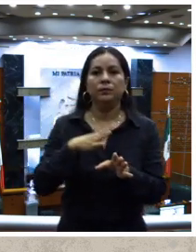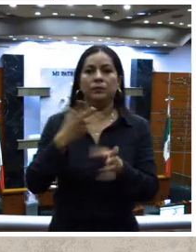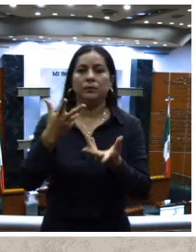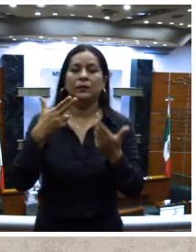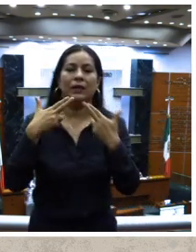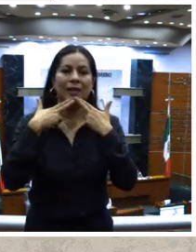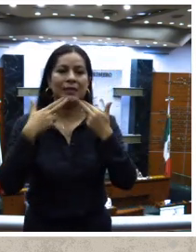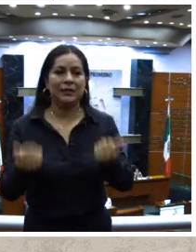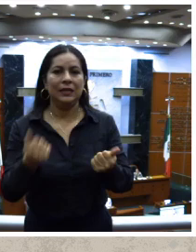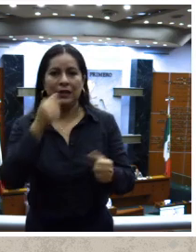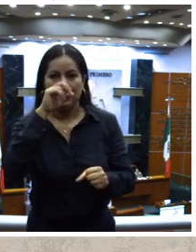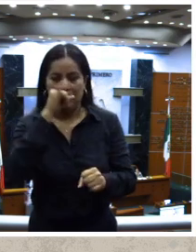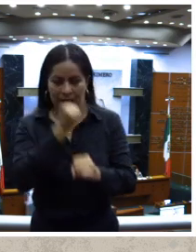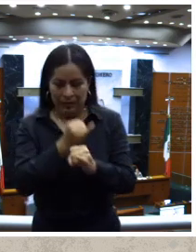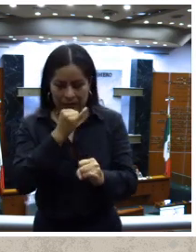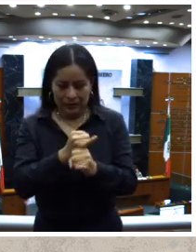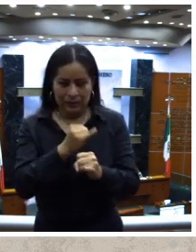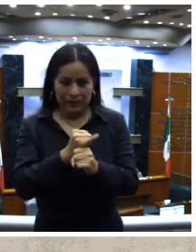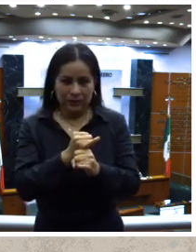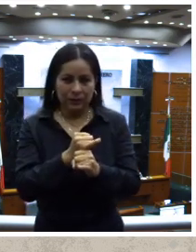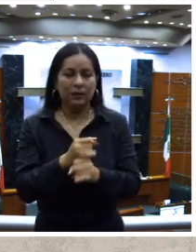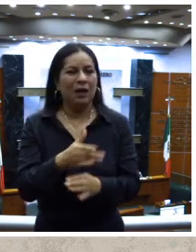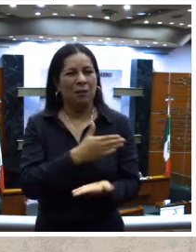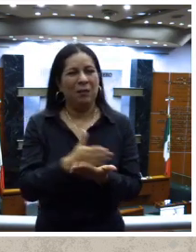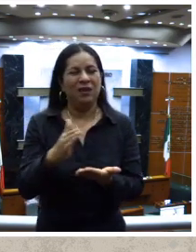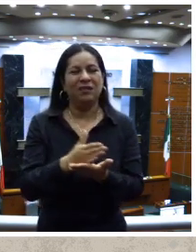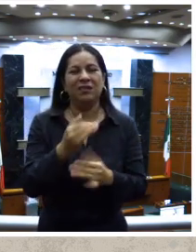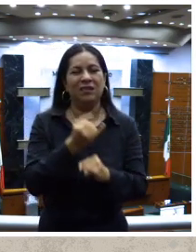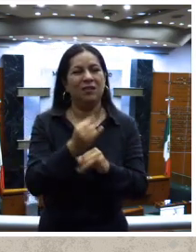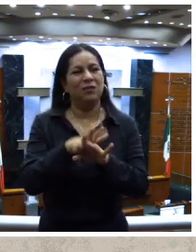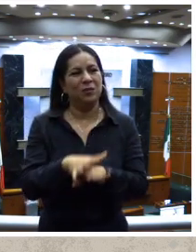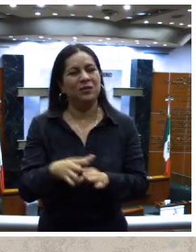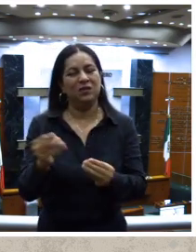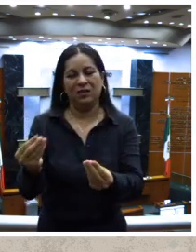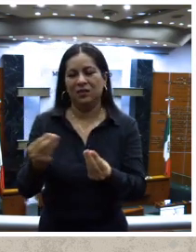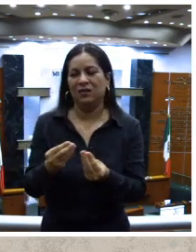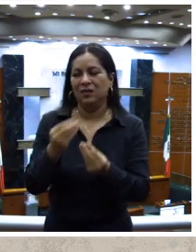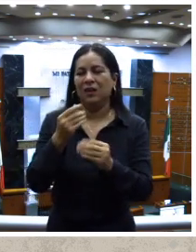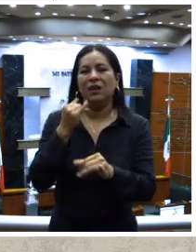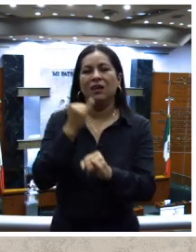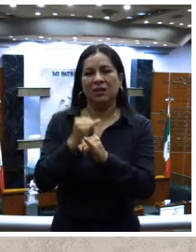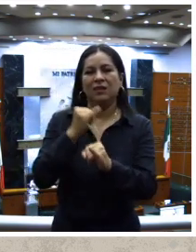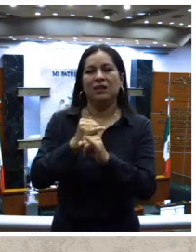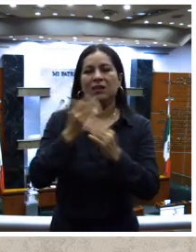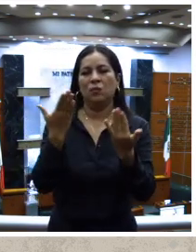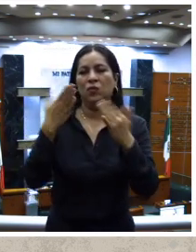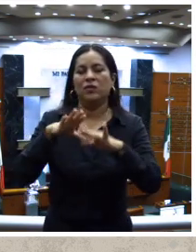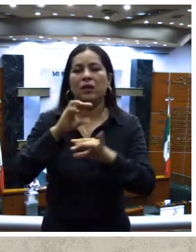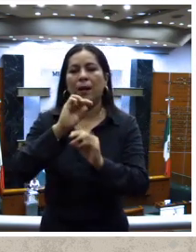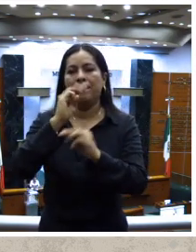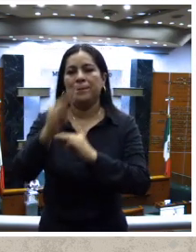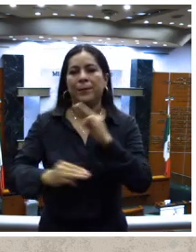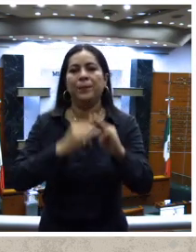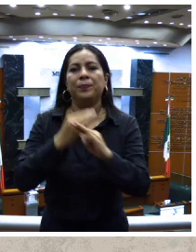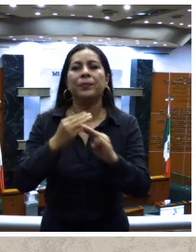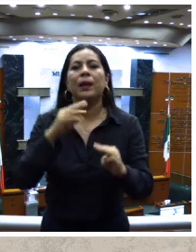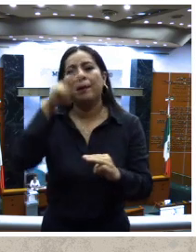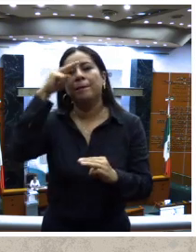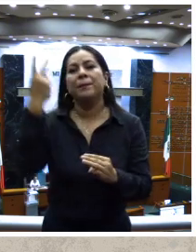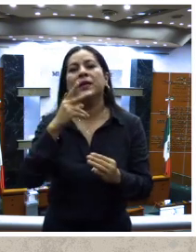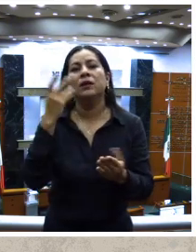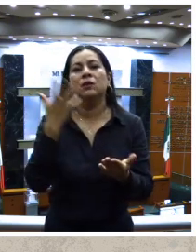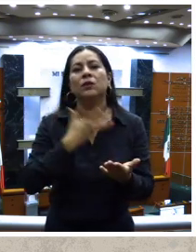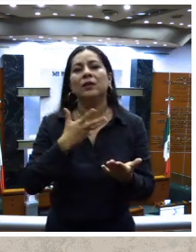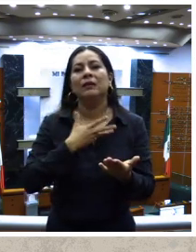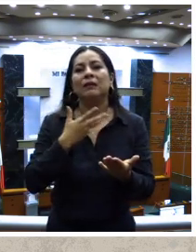de la Secretaría de Hacienda y Crédito Público. Por otro lado, de acuerdo a la información obtenida de la página del Banco Mundial, México tiene una